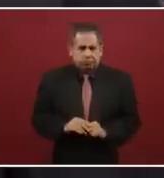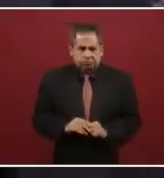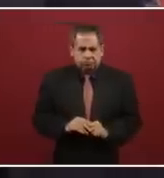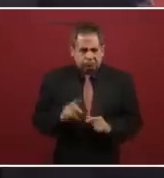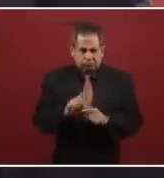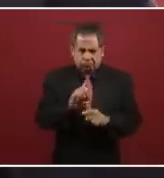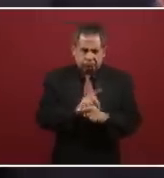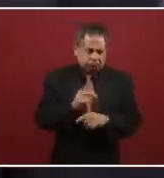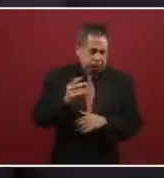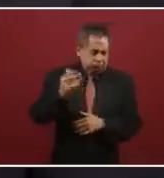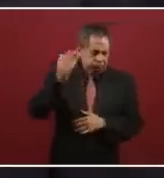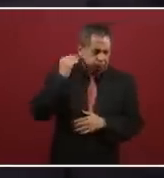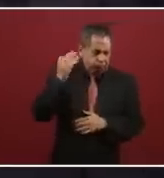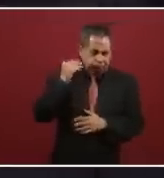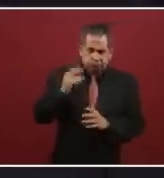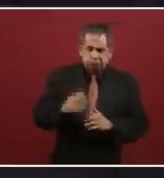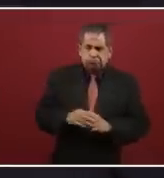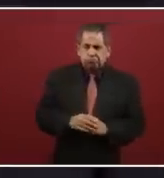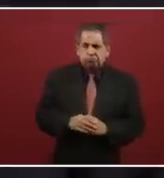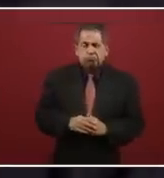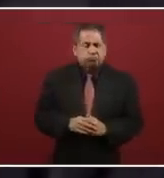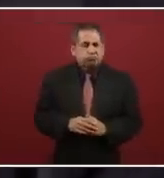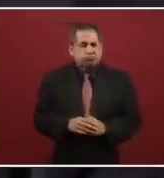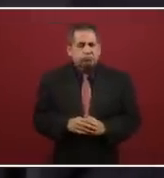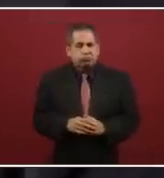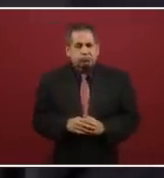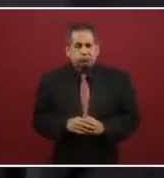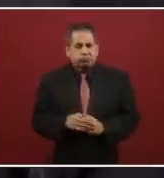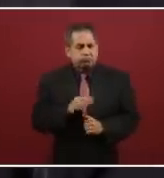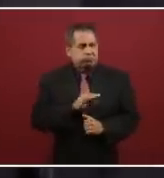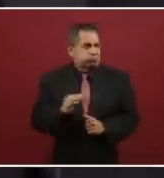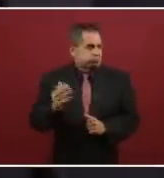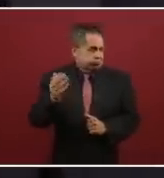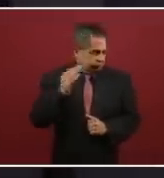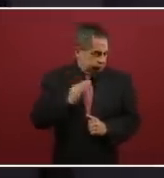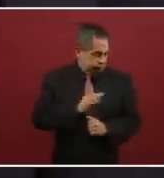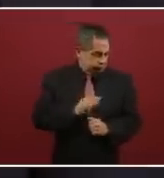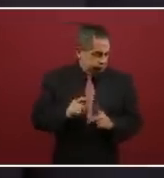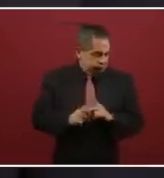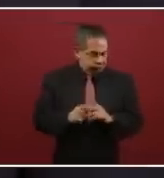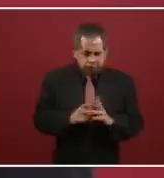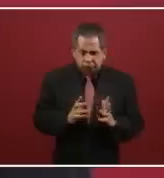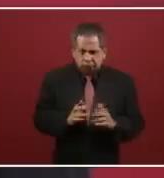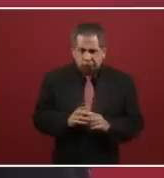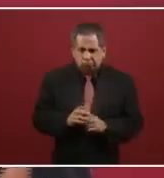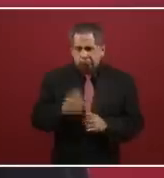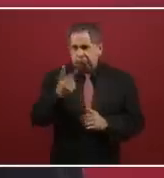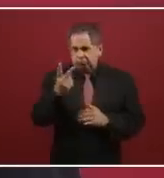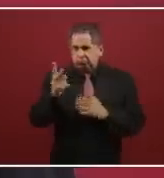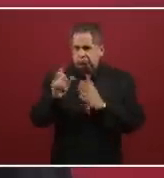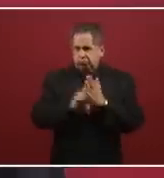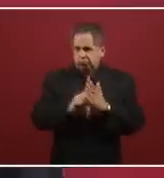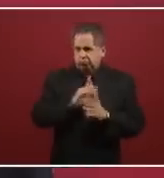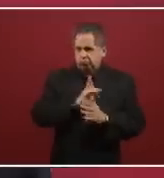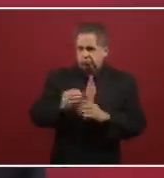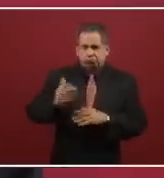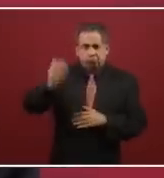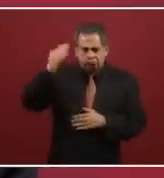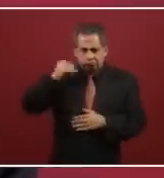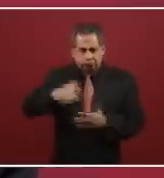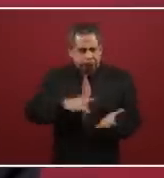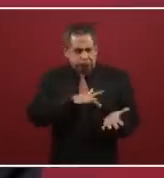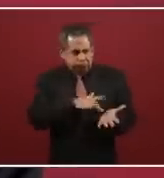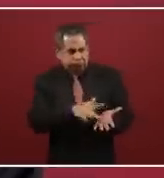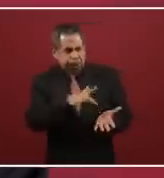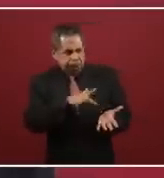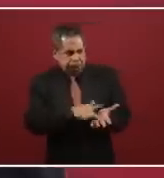desde… hace como dos meses se le está